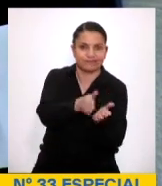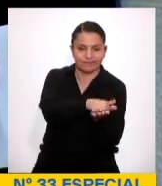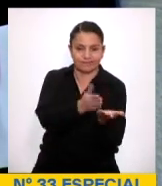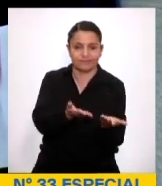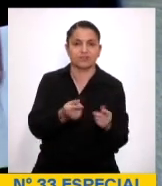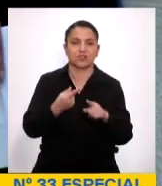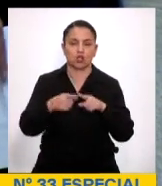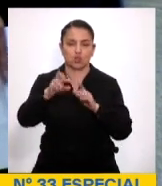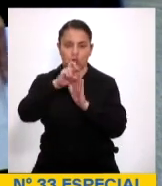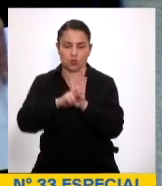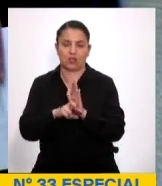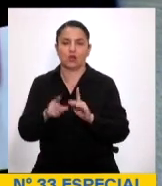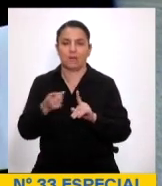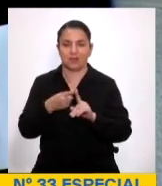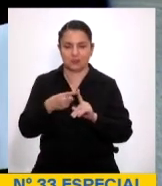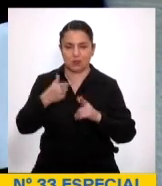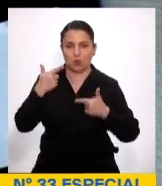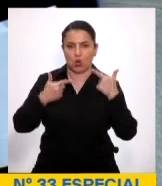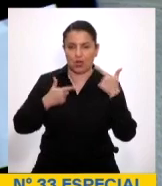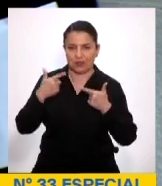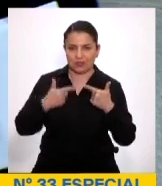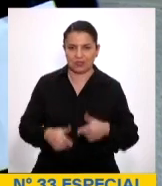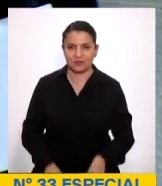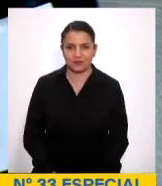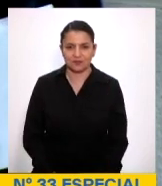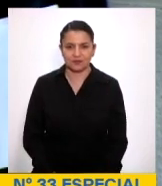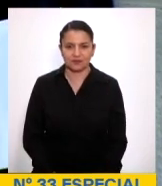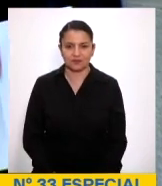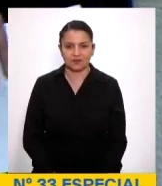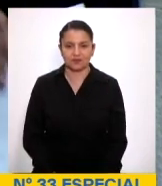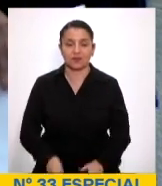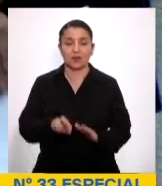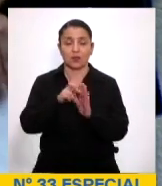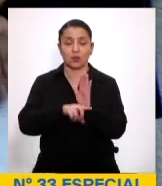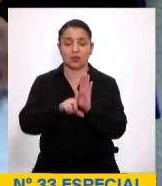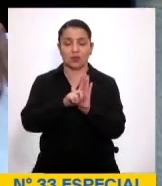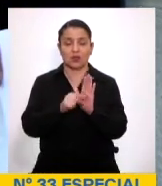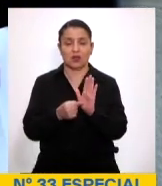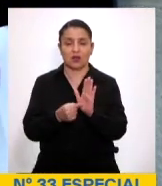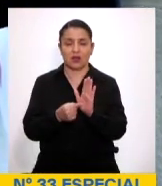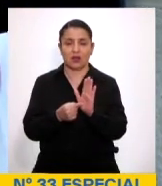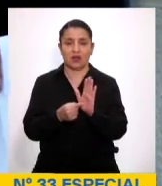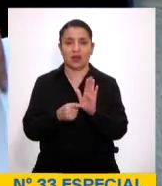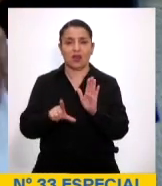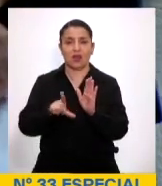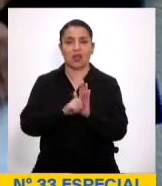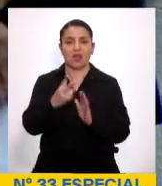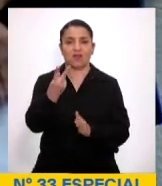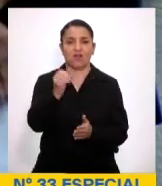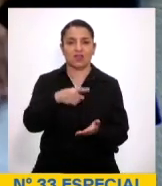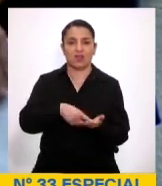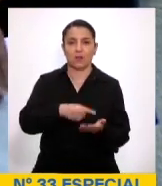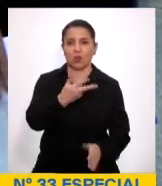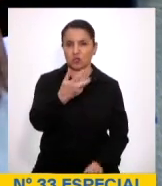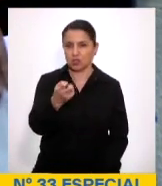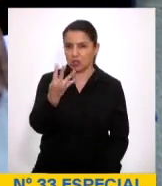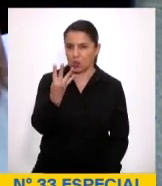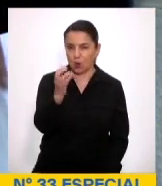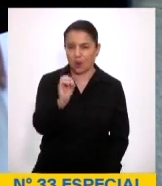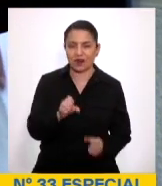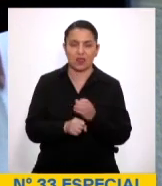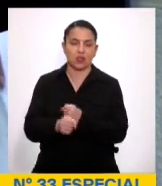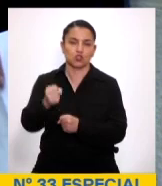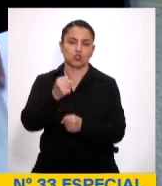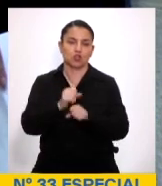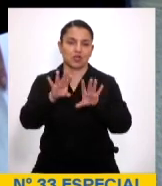respecto a la participación política el proyecto de ley de la ley 20840 que se instituyó el sistema